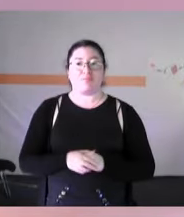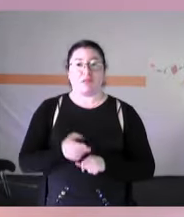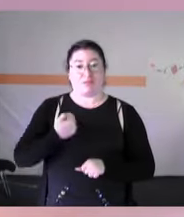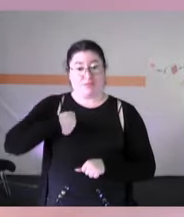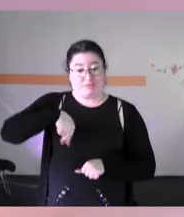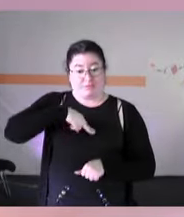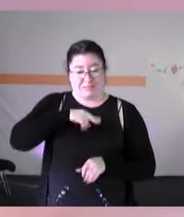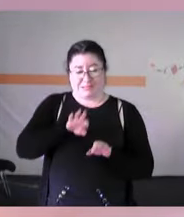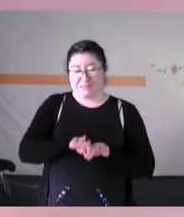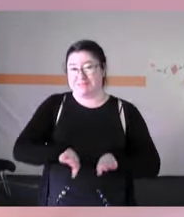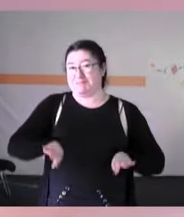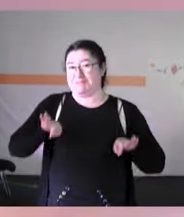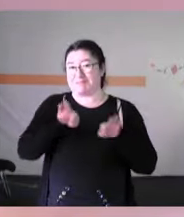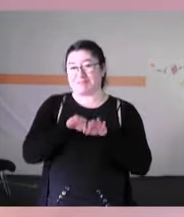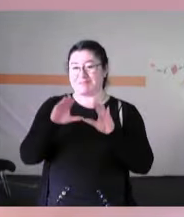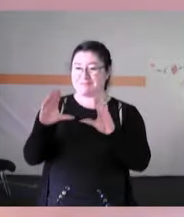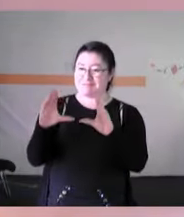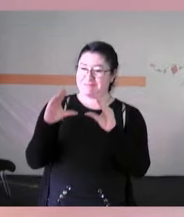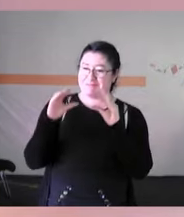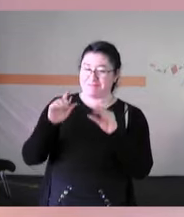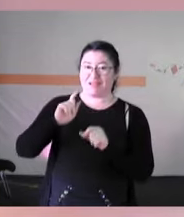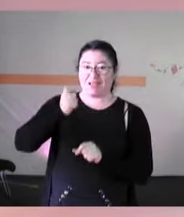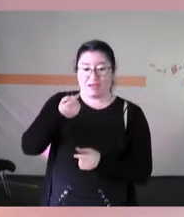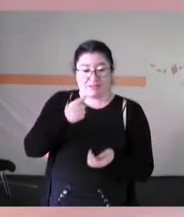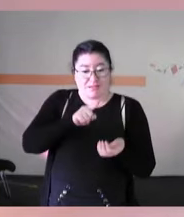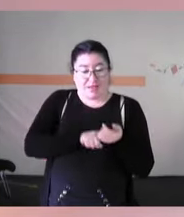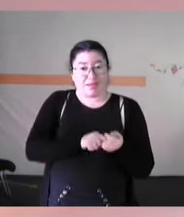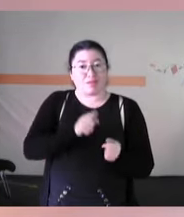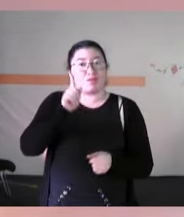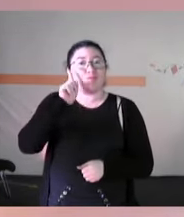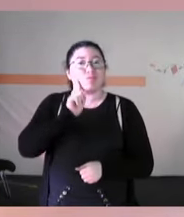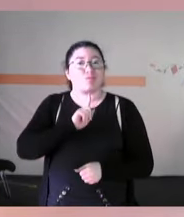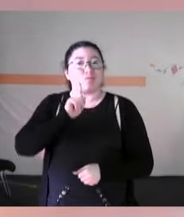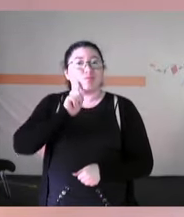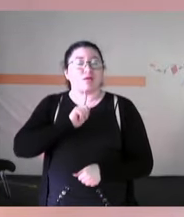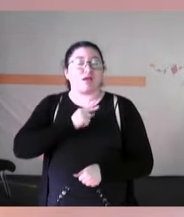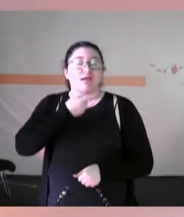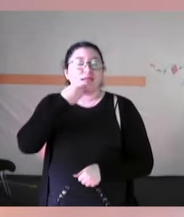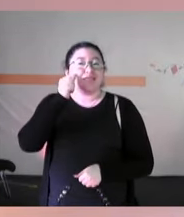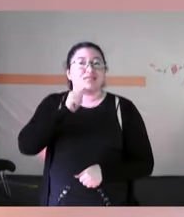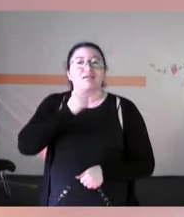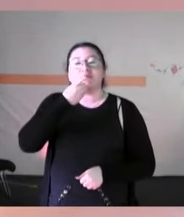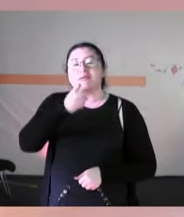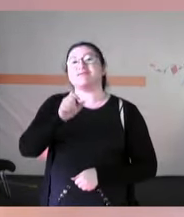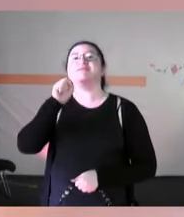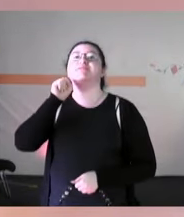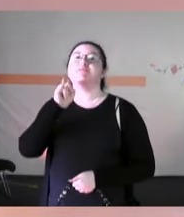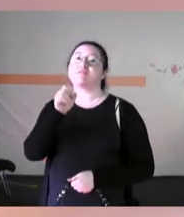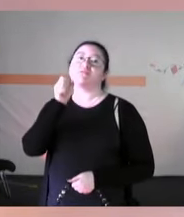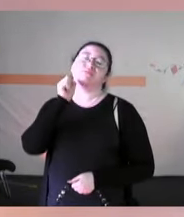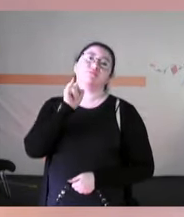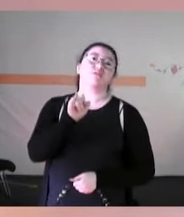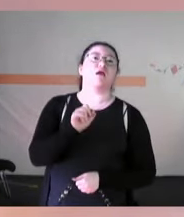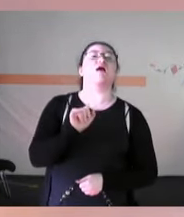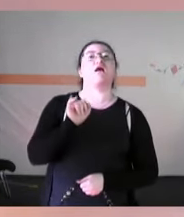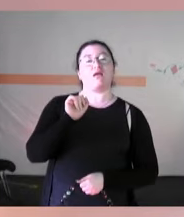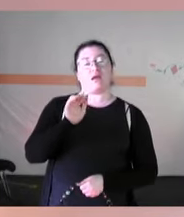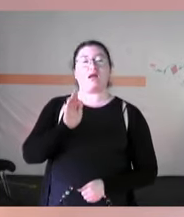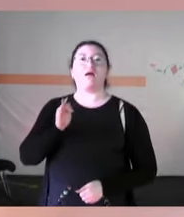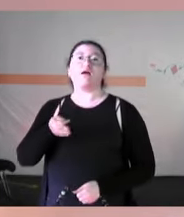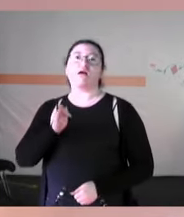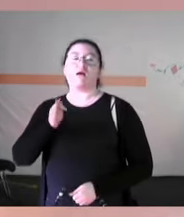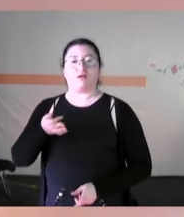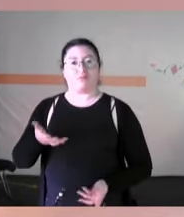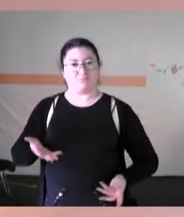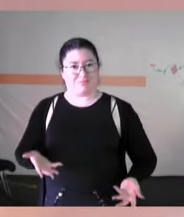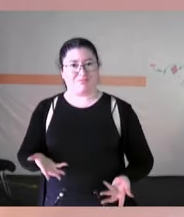formación tiene a una mujer que dice que sí incondicionalmente. Y tiene a una mujer que una de sus virtudes